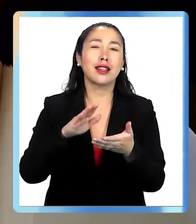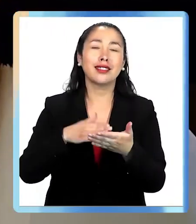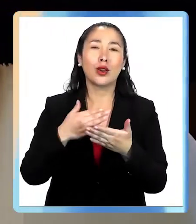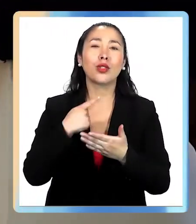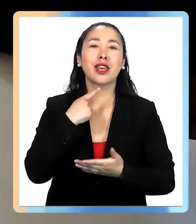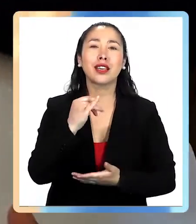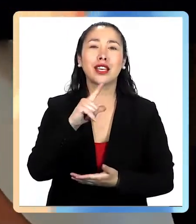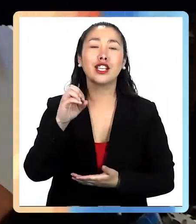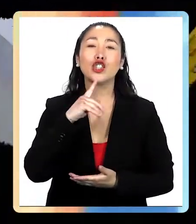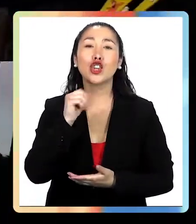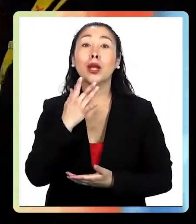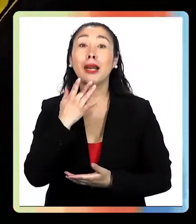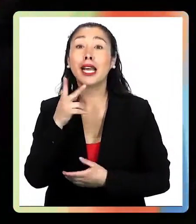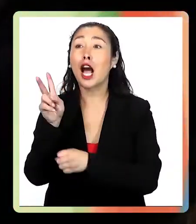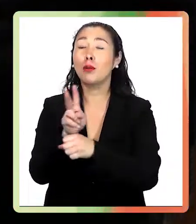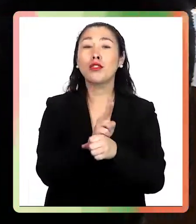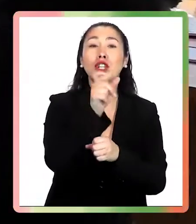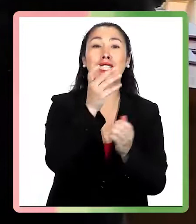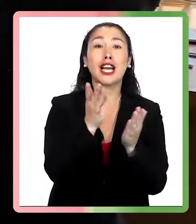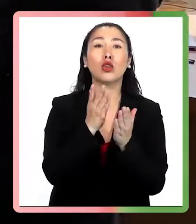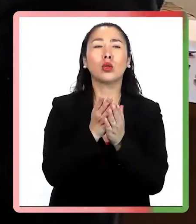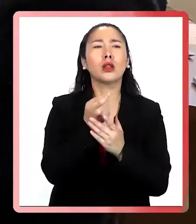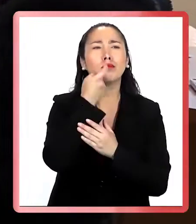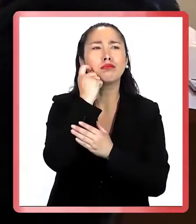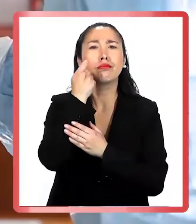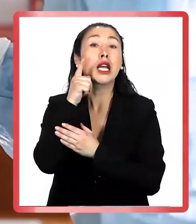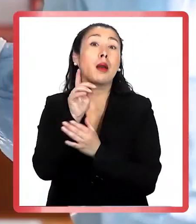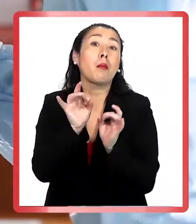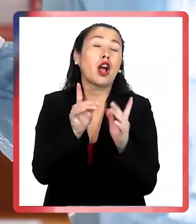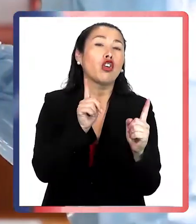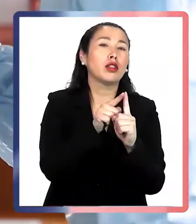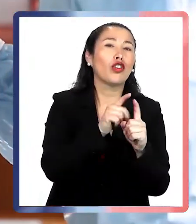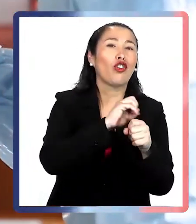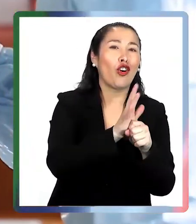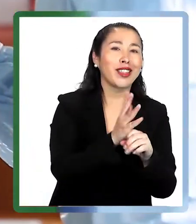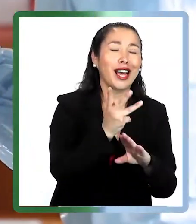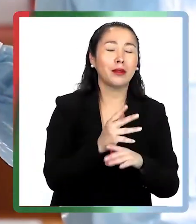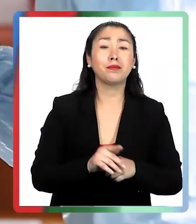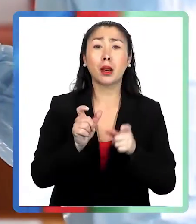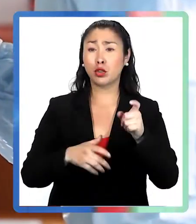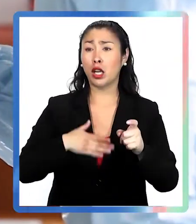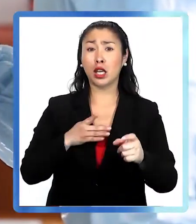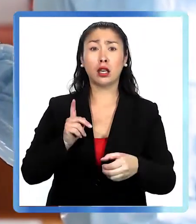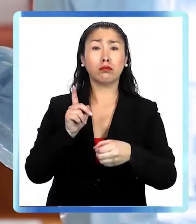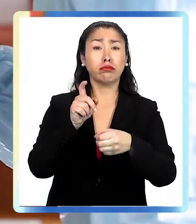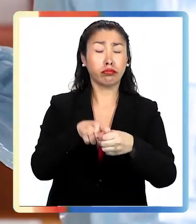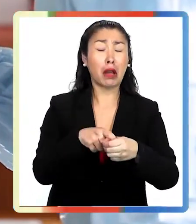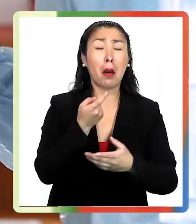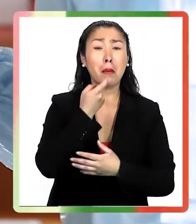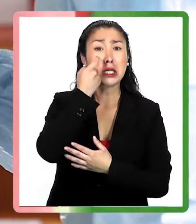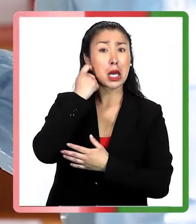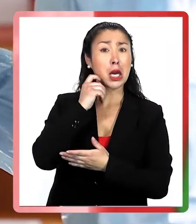el testeo de alumnos y docentes en contacto con personas COVID positivo. Las personas que quieran acceder al beneficio del toma de